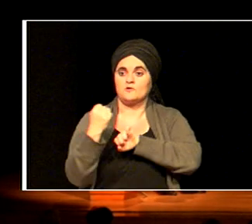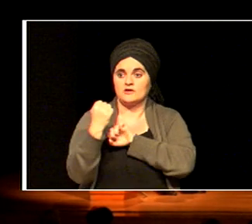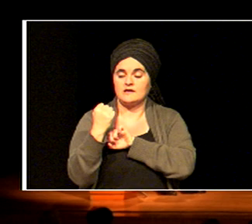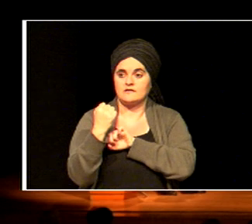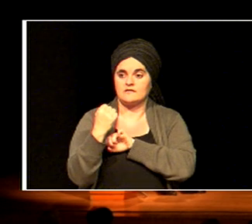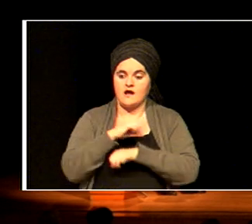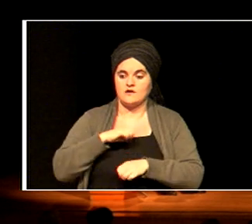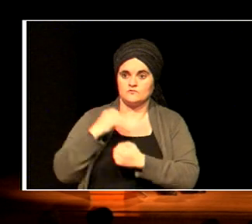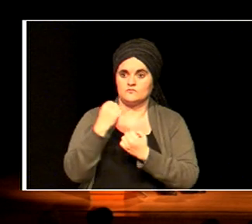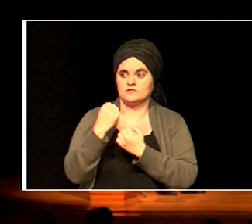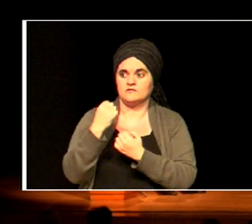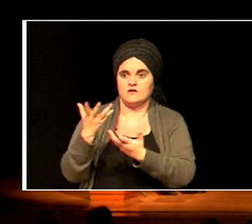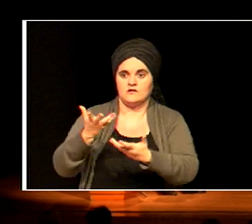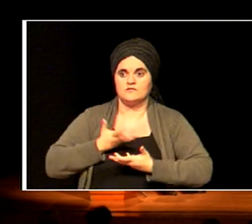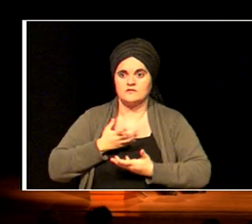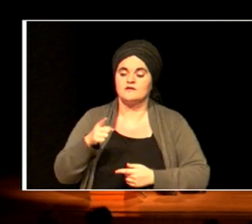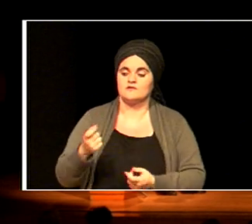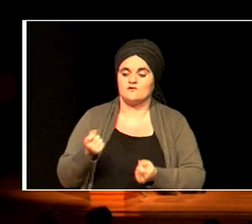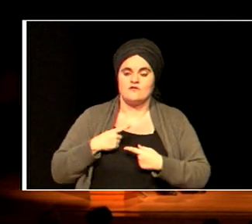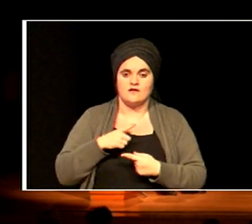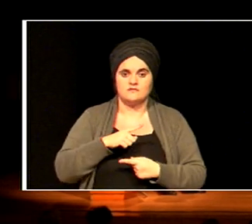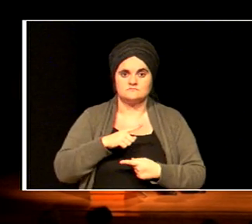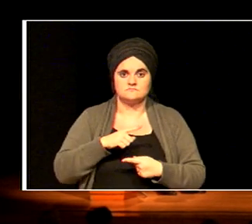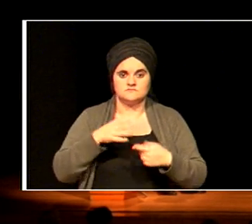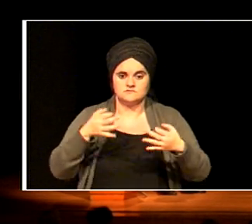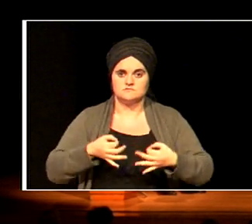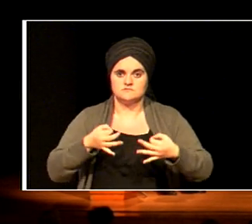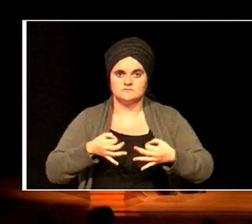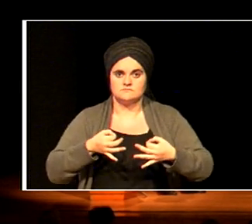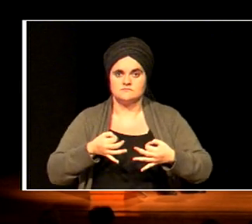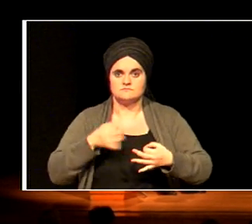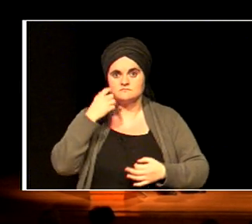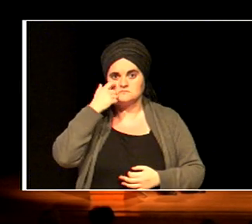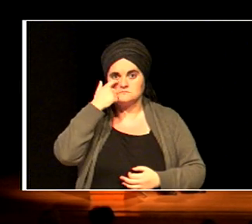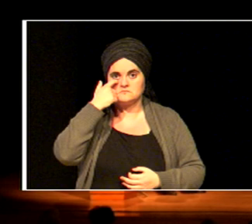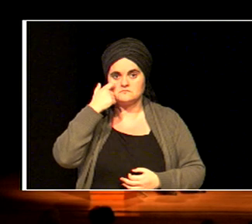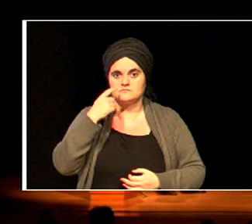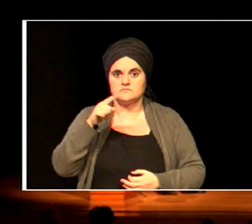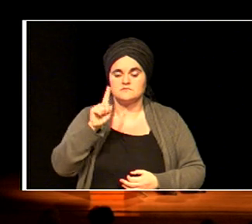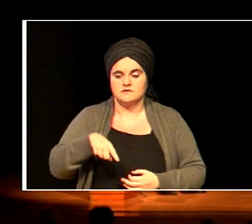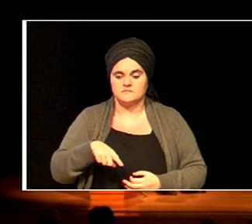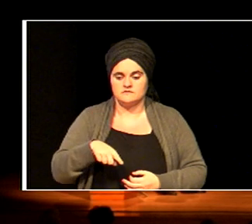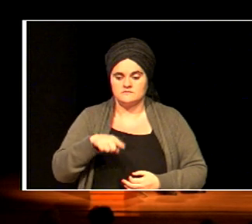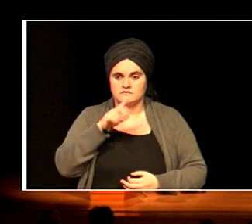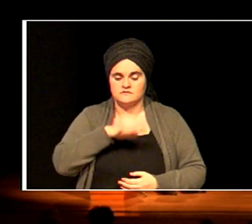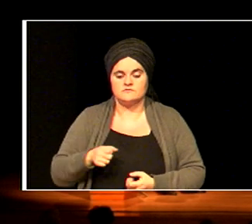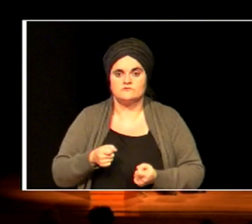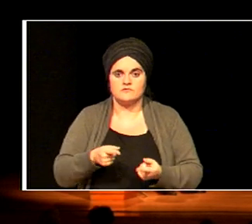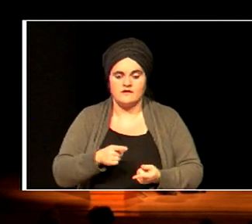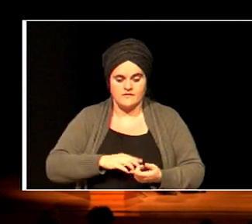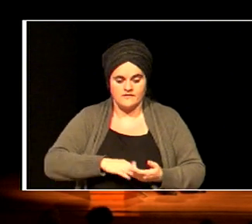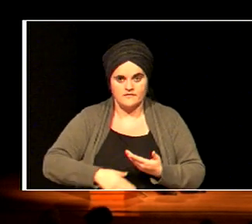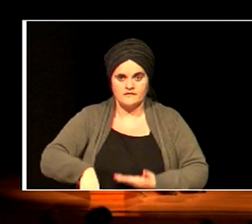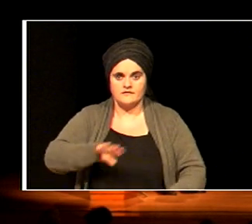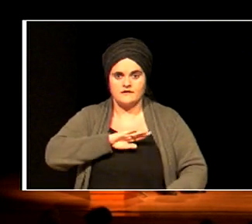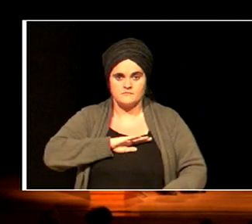eso genera mucha seguridad y devuelve al niño también una mirada de capacidad, ¿no? De